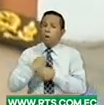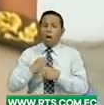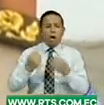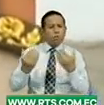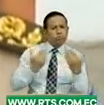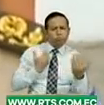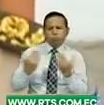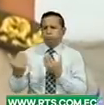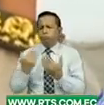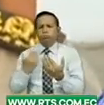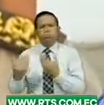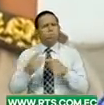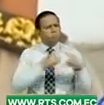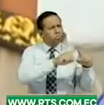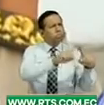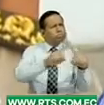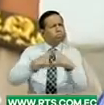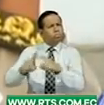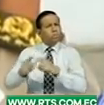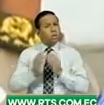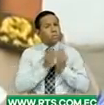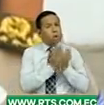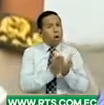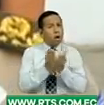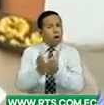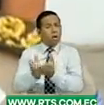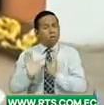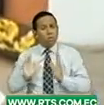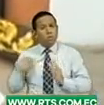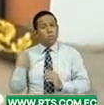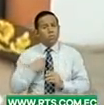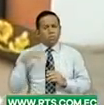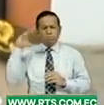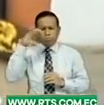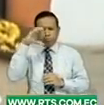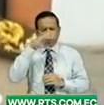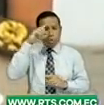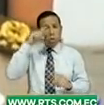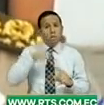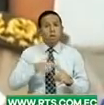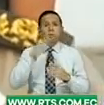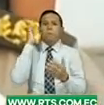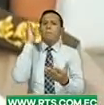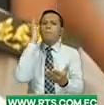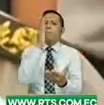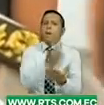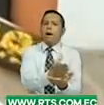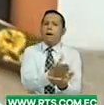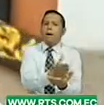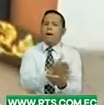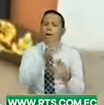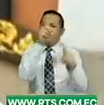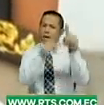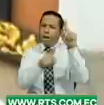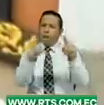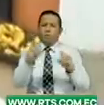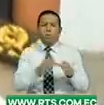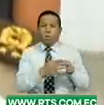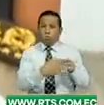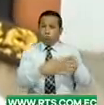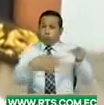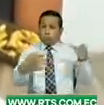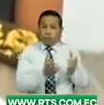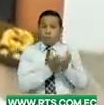los diferentes puertos en la búsqueda de neutralizar las posibilidades de contaminación de la de la